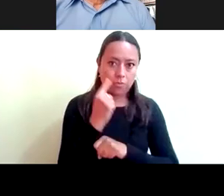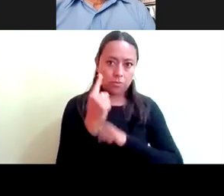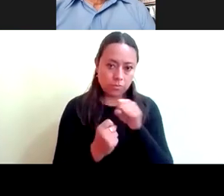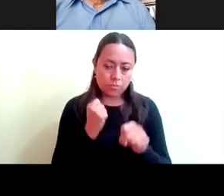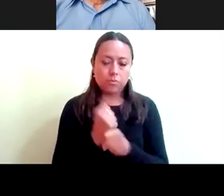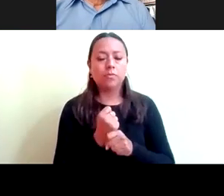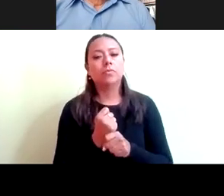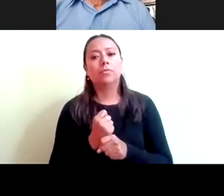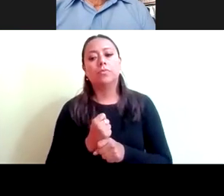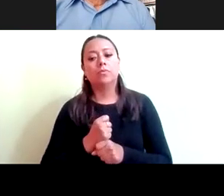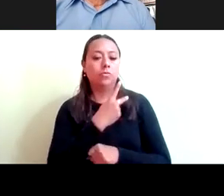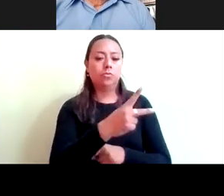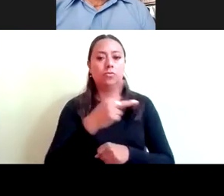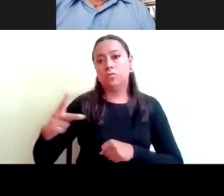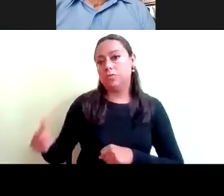no